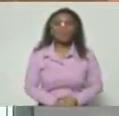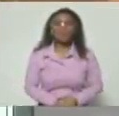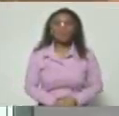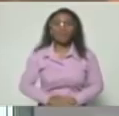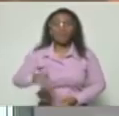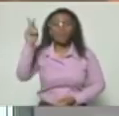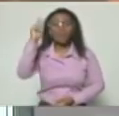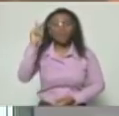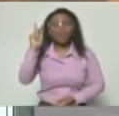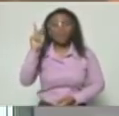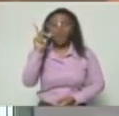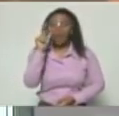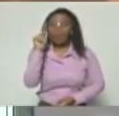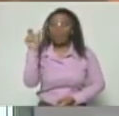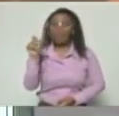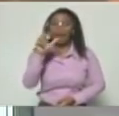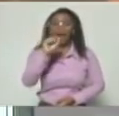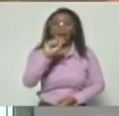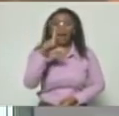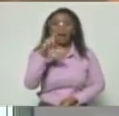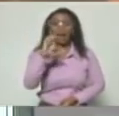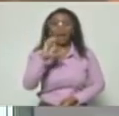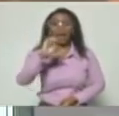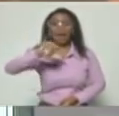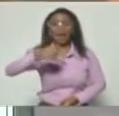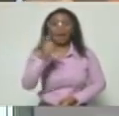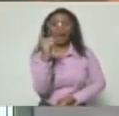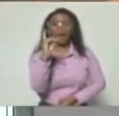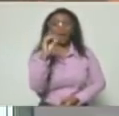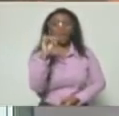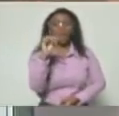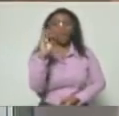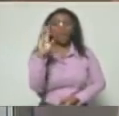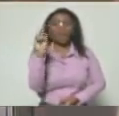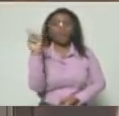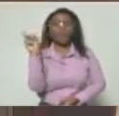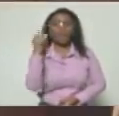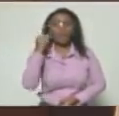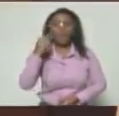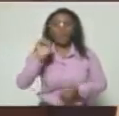Profesor Alejandro López, usted que hizo una brillante